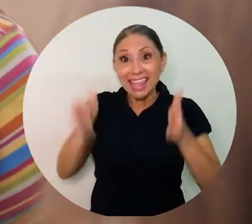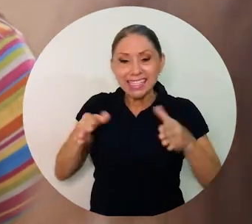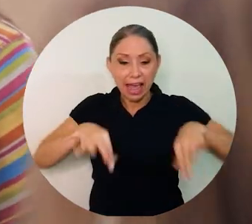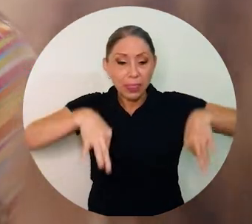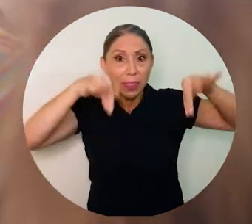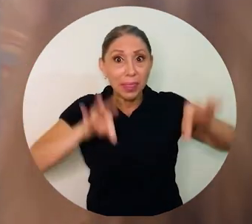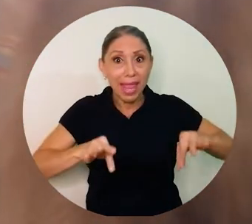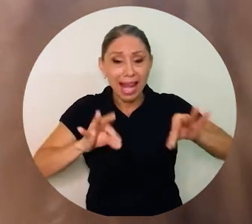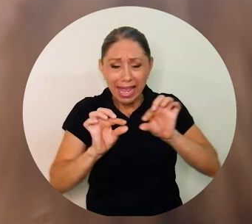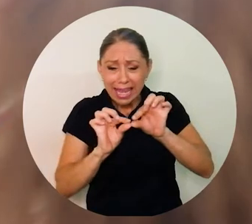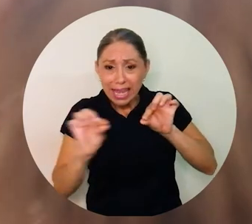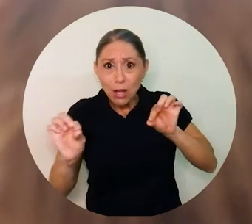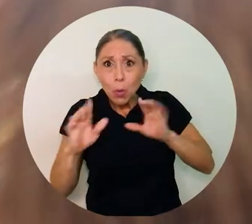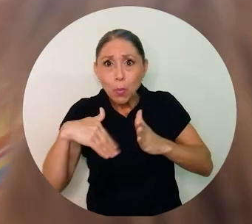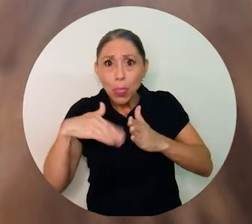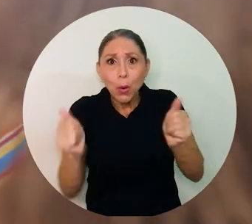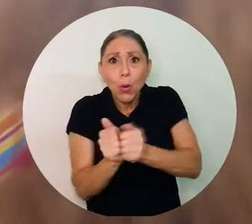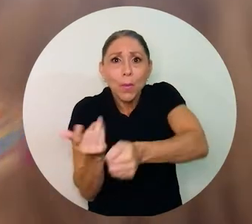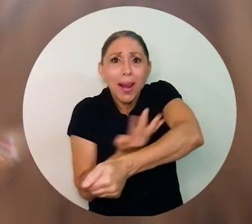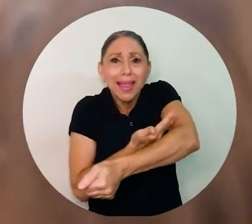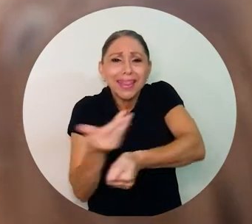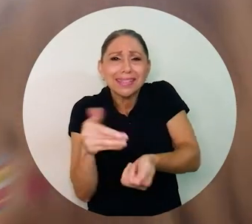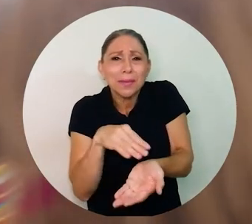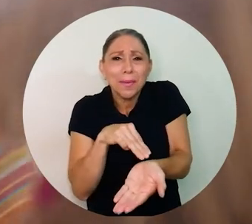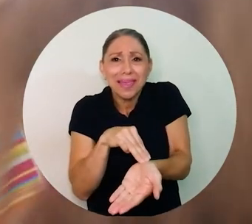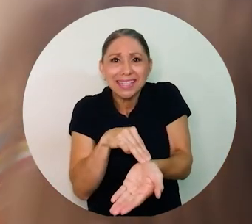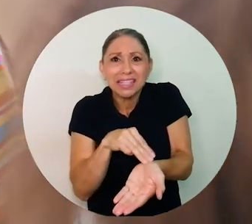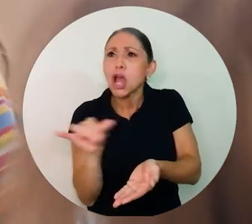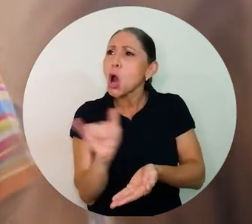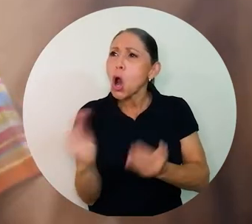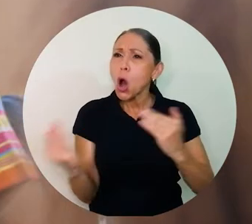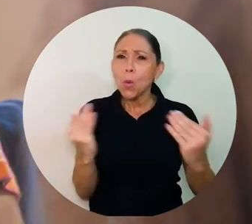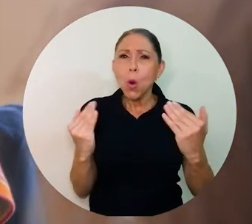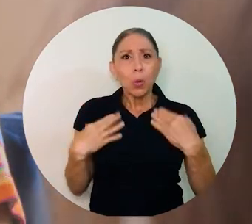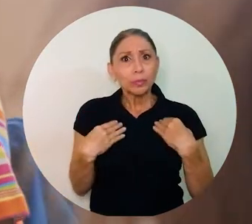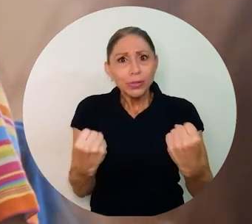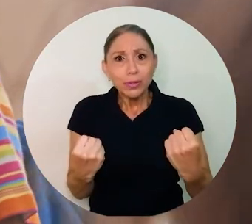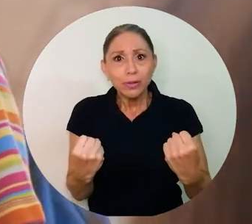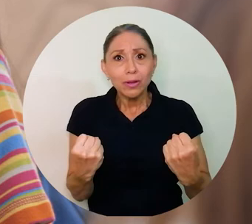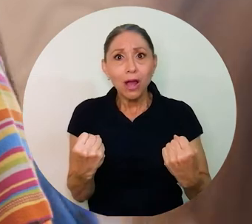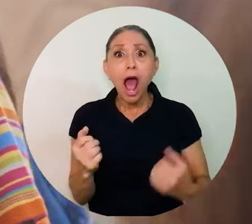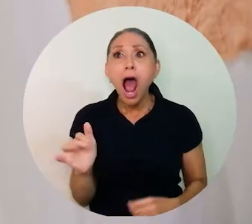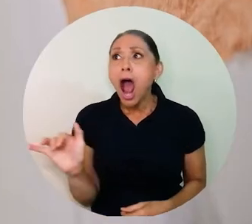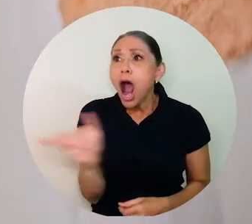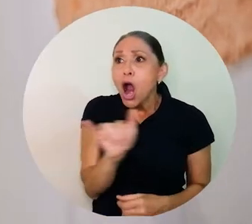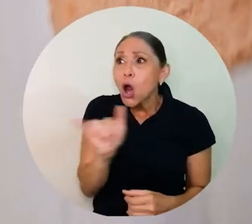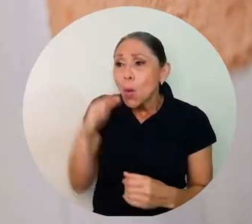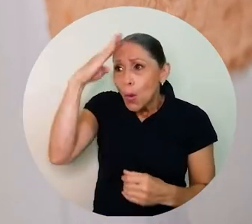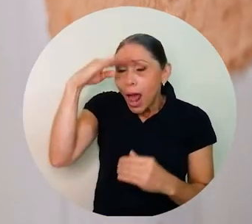y el hilo con plantas medicinales. Es como una sanación. Oh, ¡como Laura con